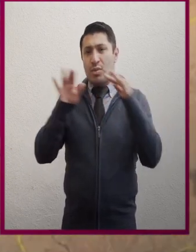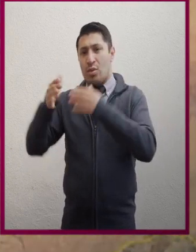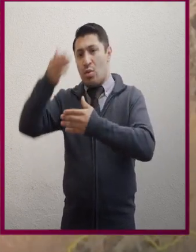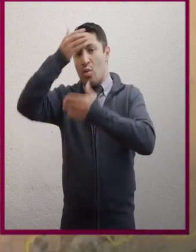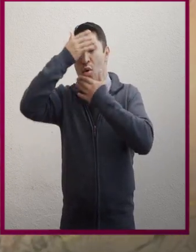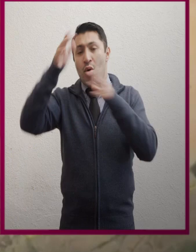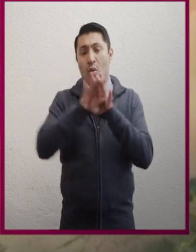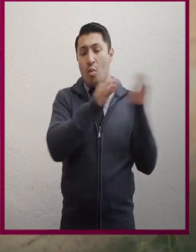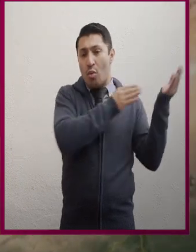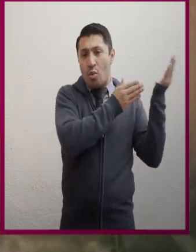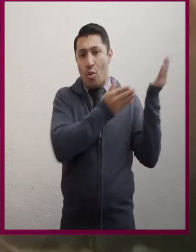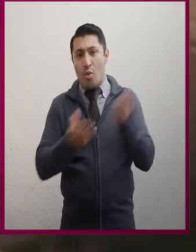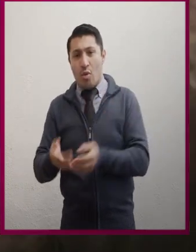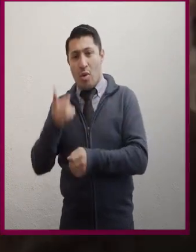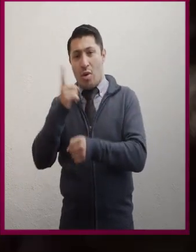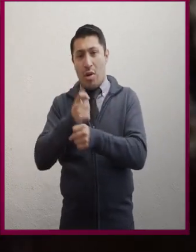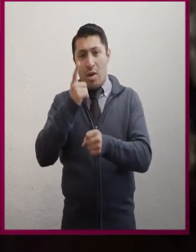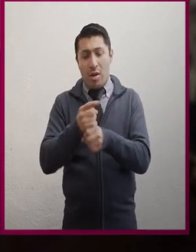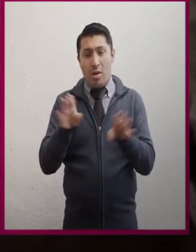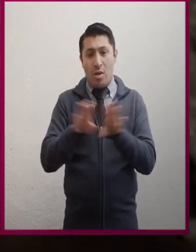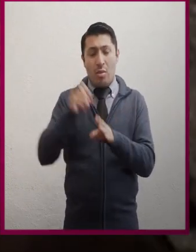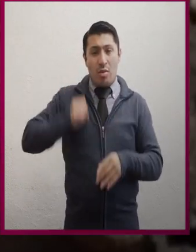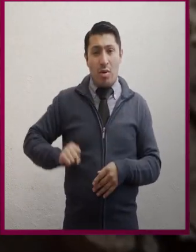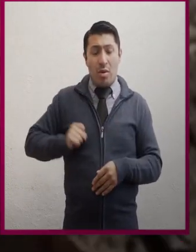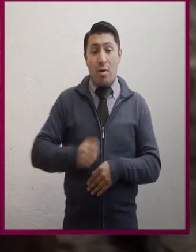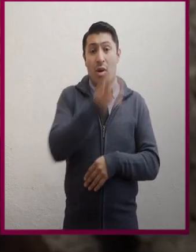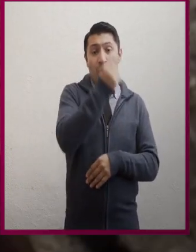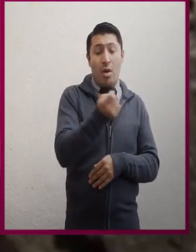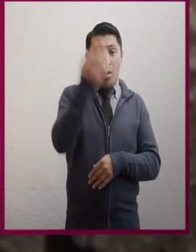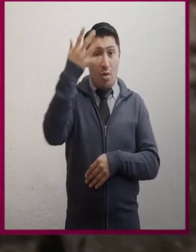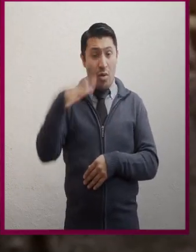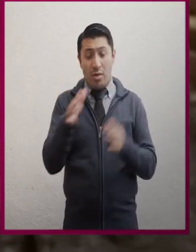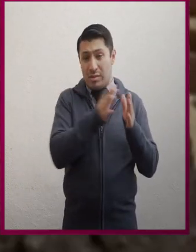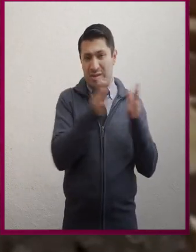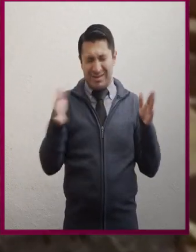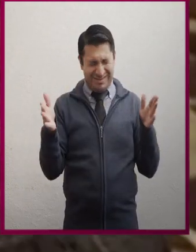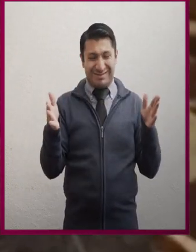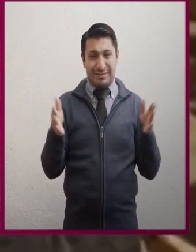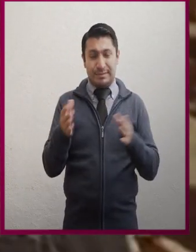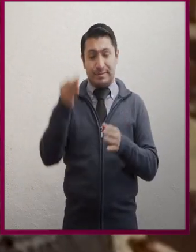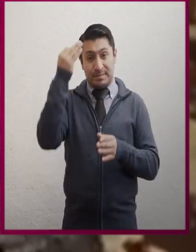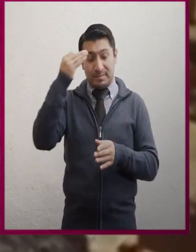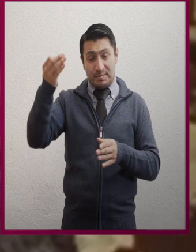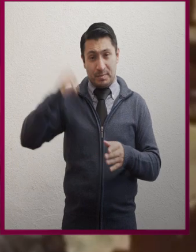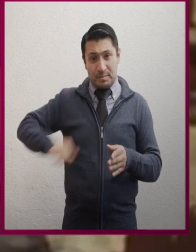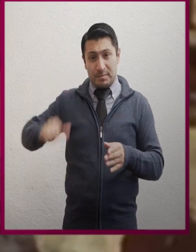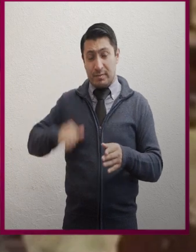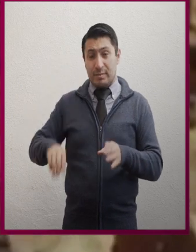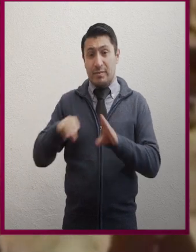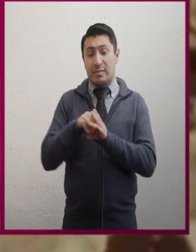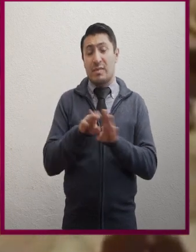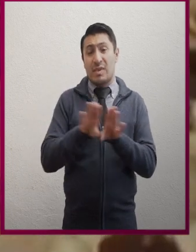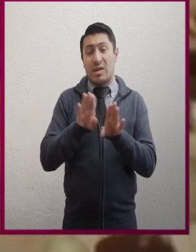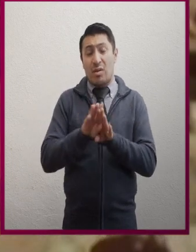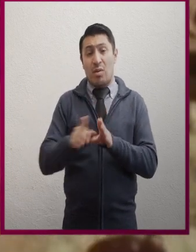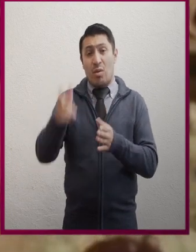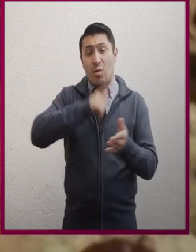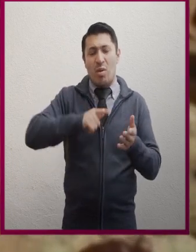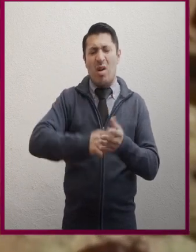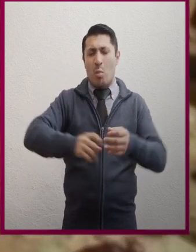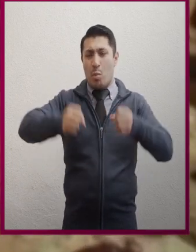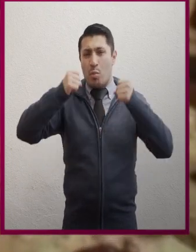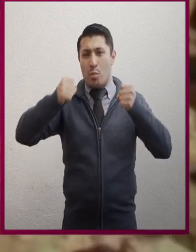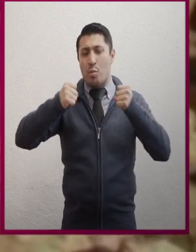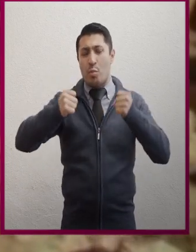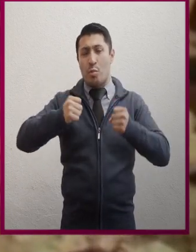inmigrantes bereberes y árabes llegaron por primera vez entre los siglos IX y X. En la Edad Media, Mauritania fue la cuna